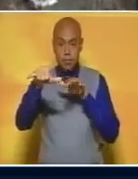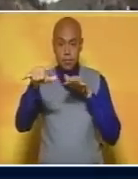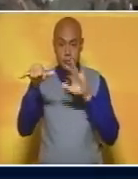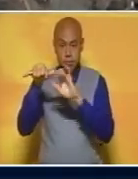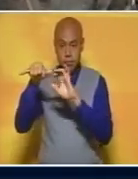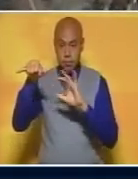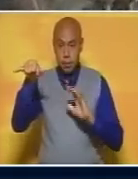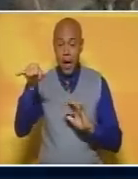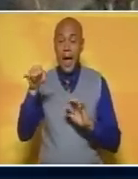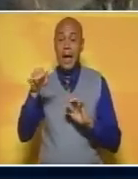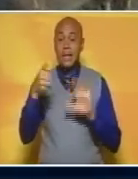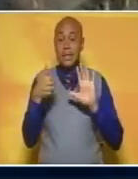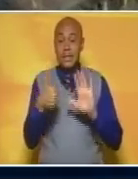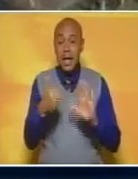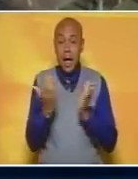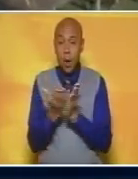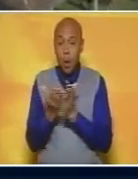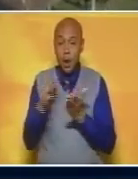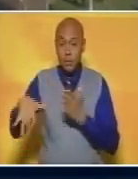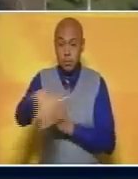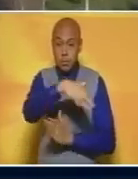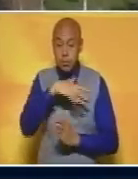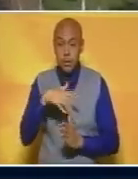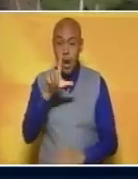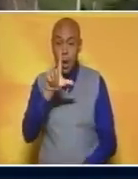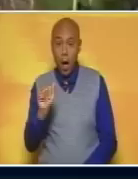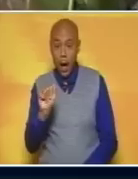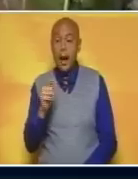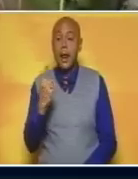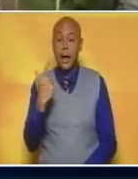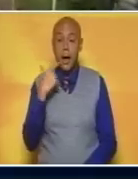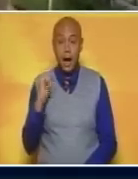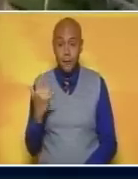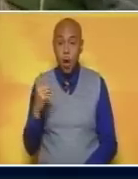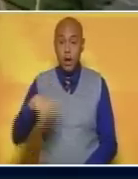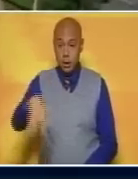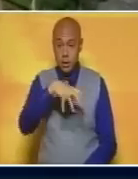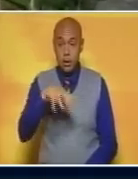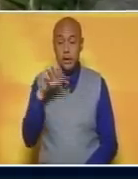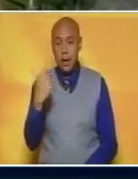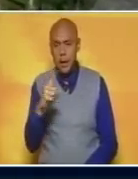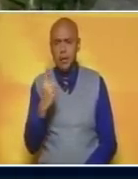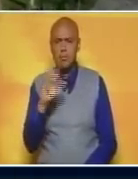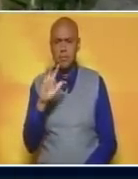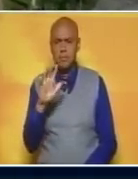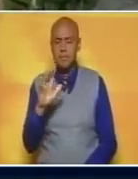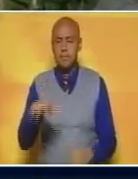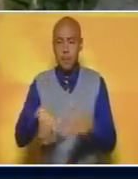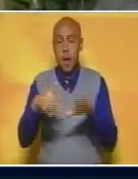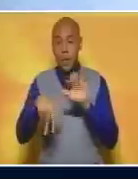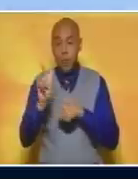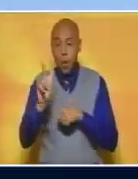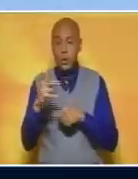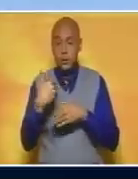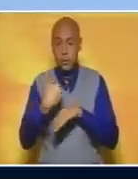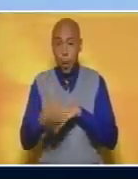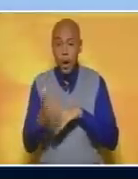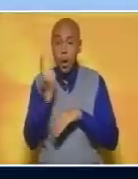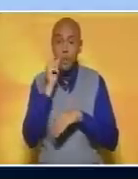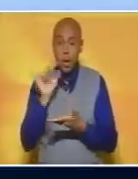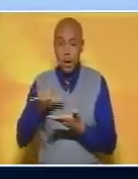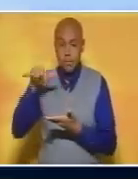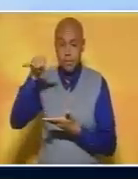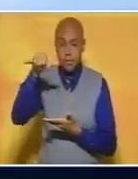6 escuelas cercanas a Los Ángeles, California. La situación se produjo después del mediodía de este martes, cuando la aeronave se